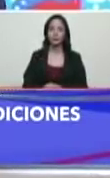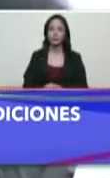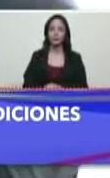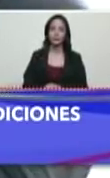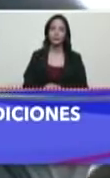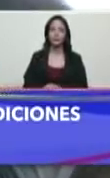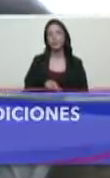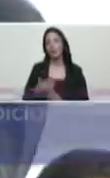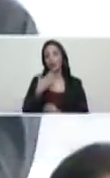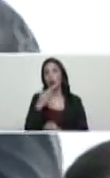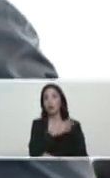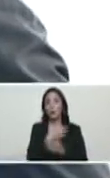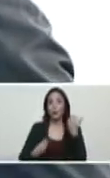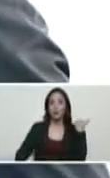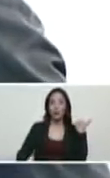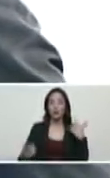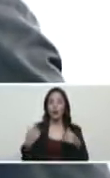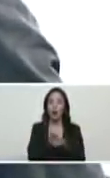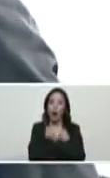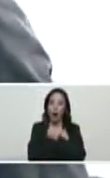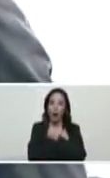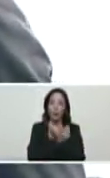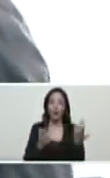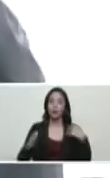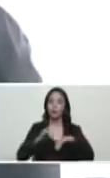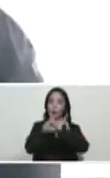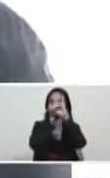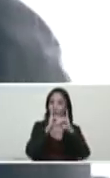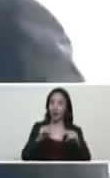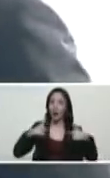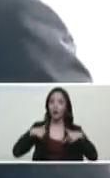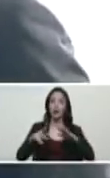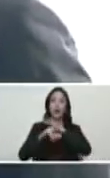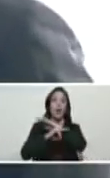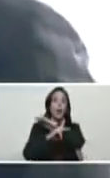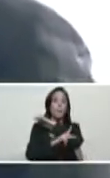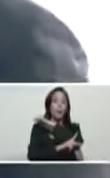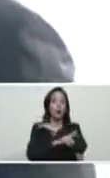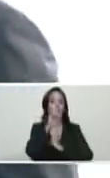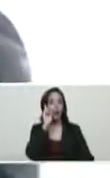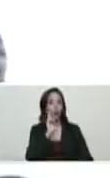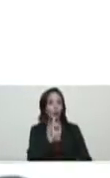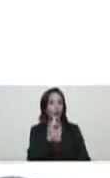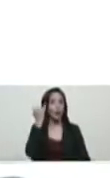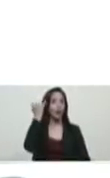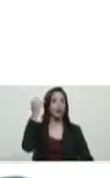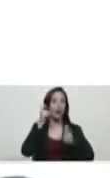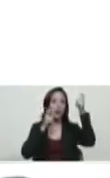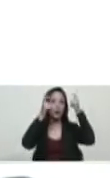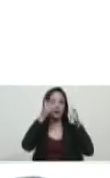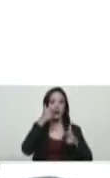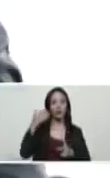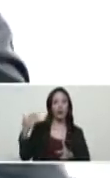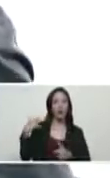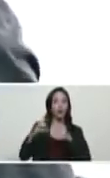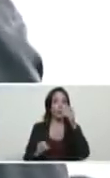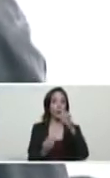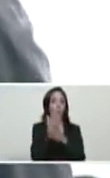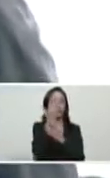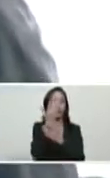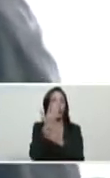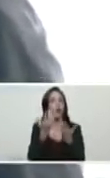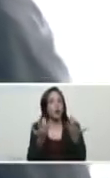Gracias, presidente. Bueno, un abrazo. Feliz de que esté acá en el Parque Bolívar, sueño de nuestro comandante Chávez, y que usted pudo hacer